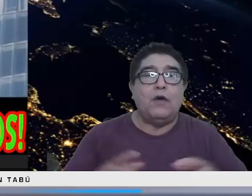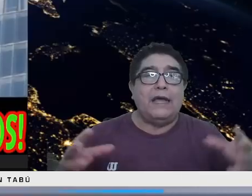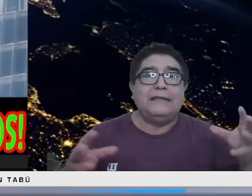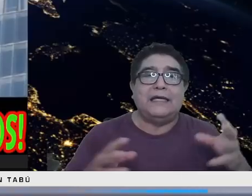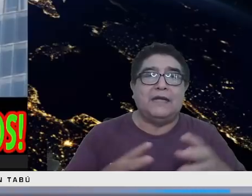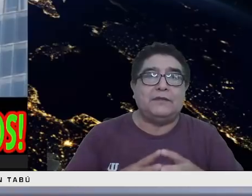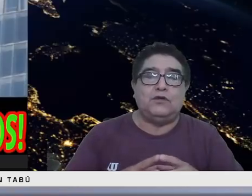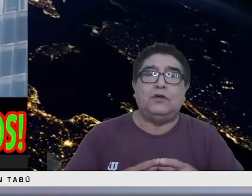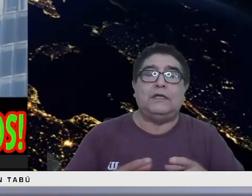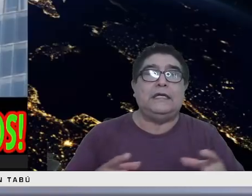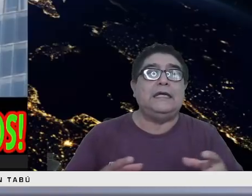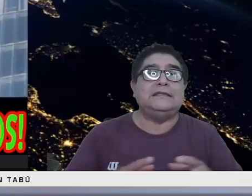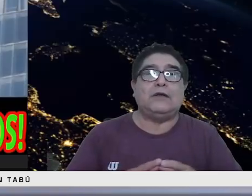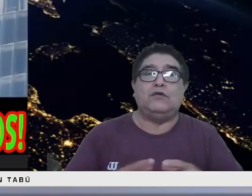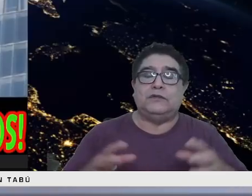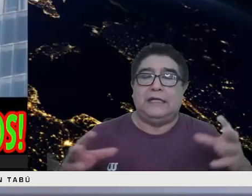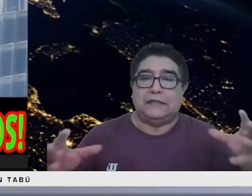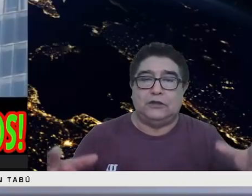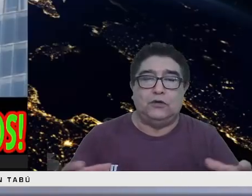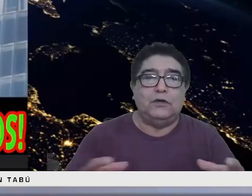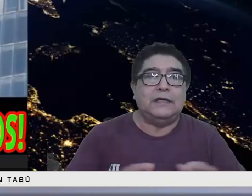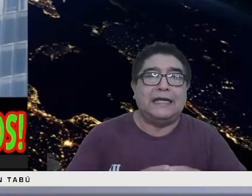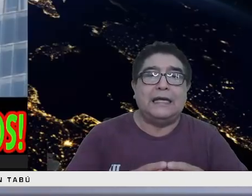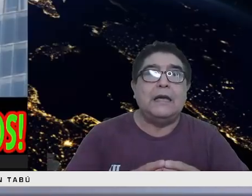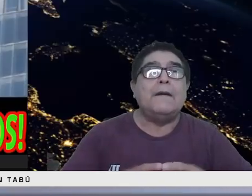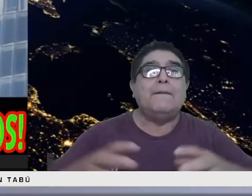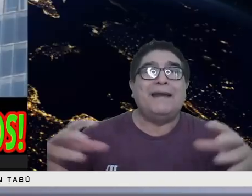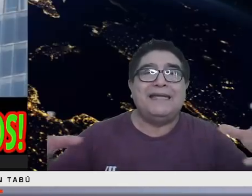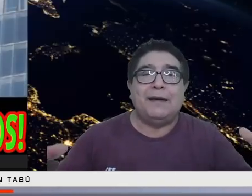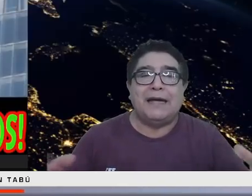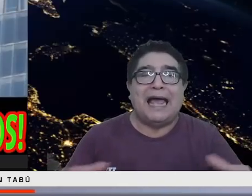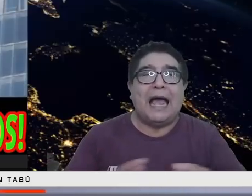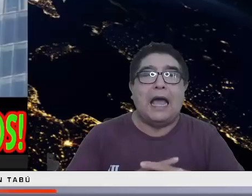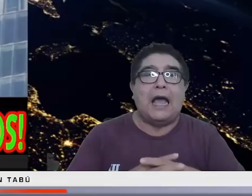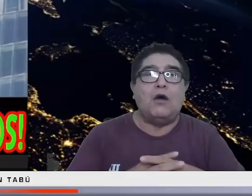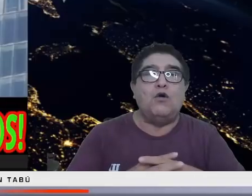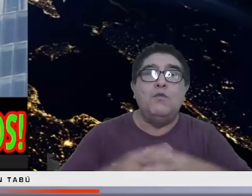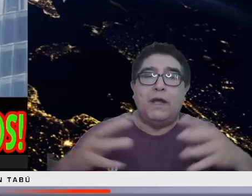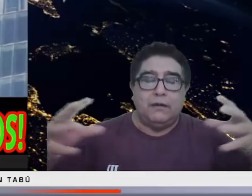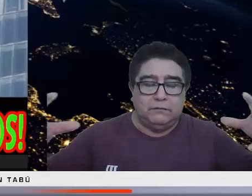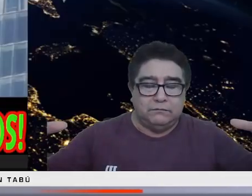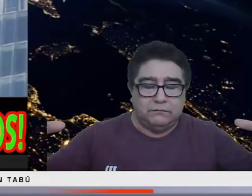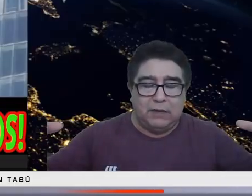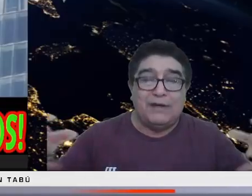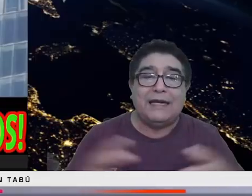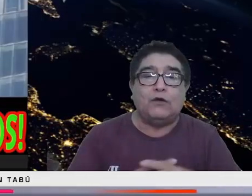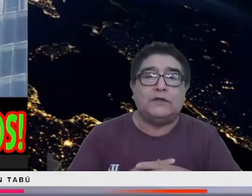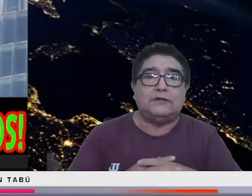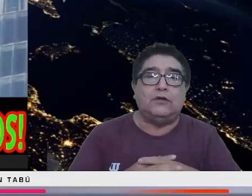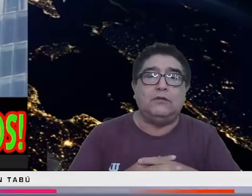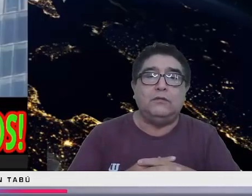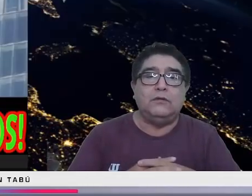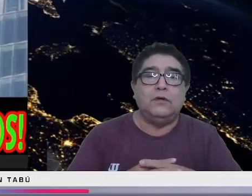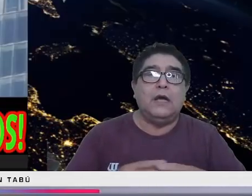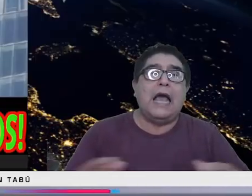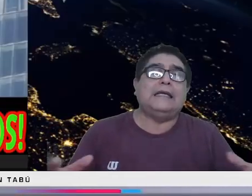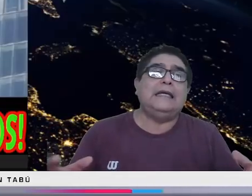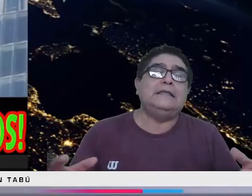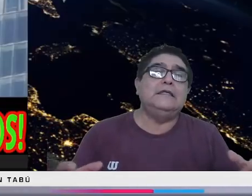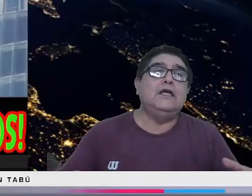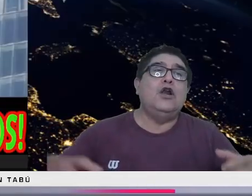cabo Esta revisión Y esta conciliación Para llevar A un buen Una buena negociación